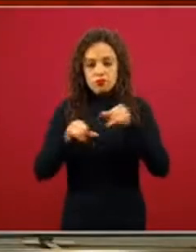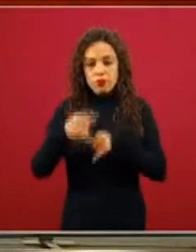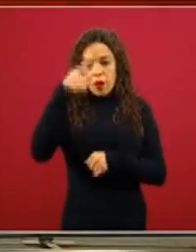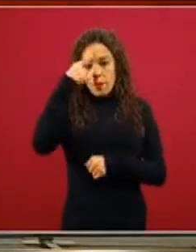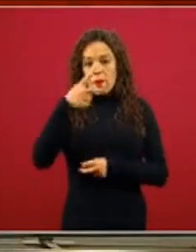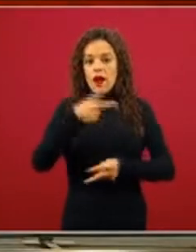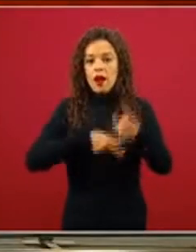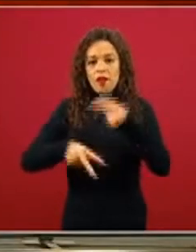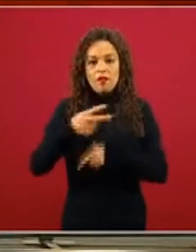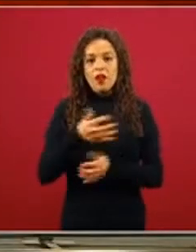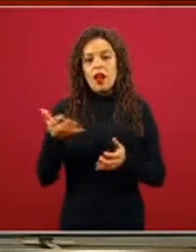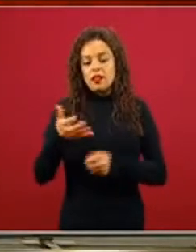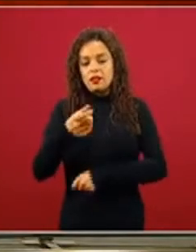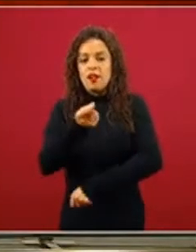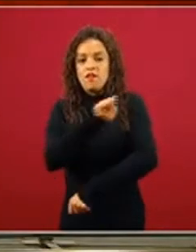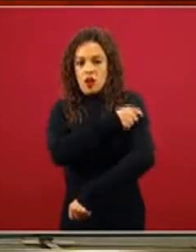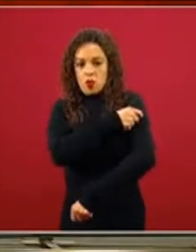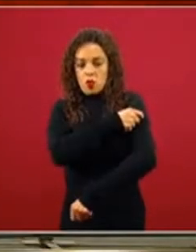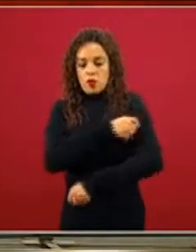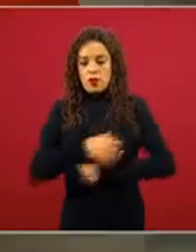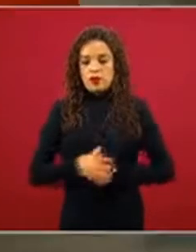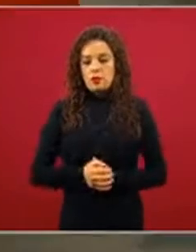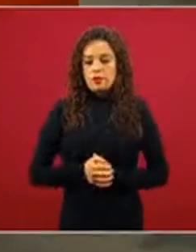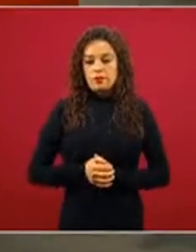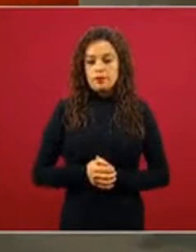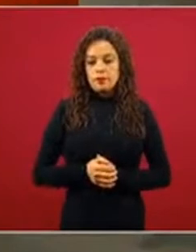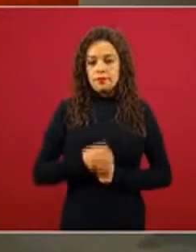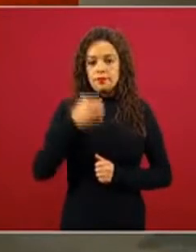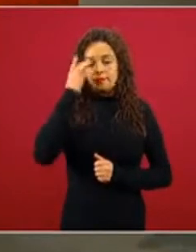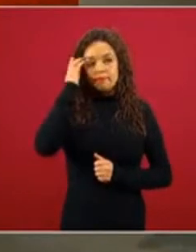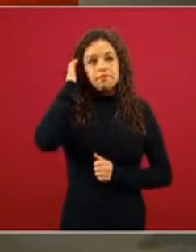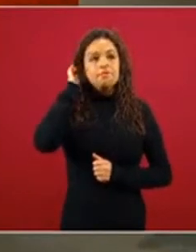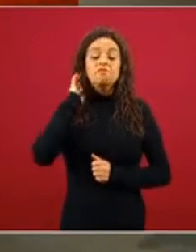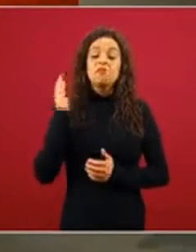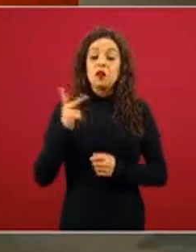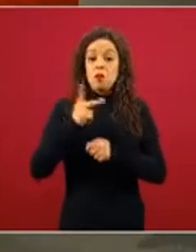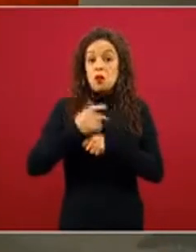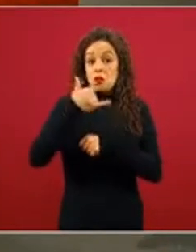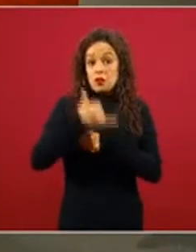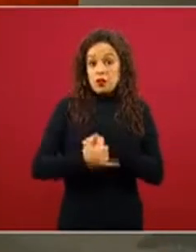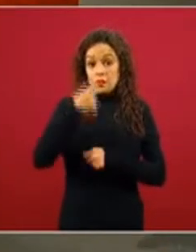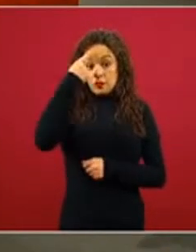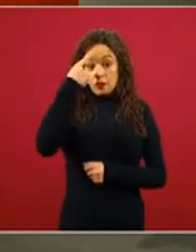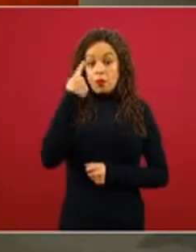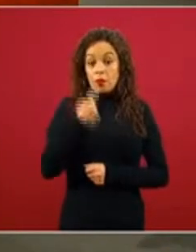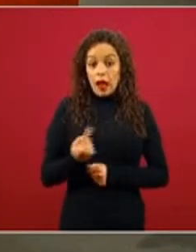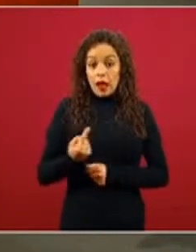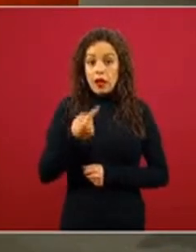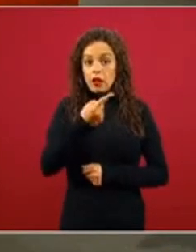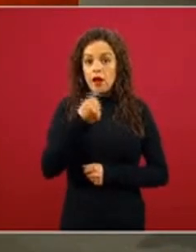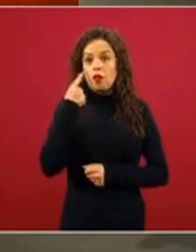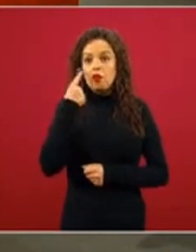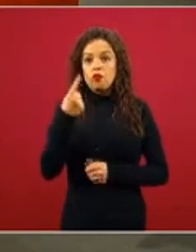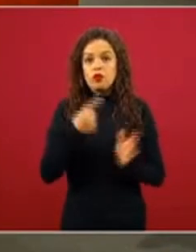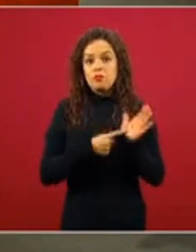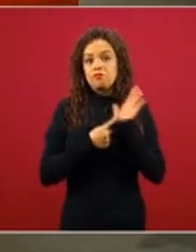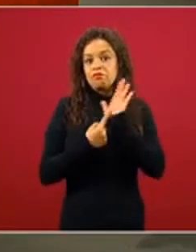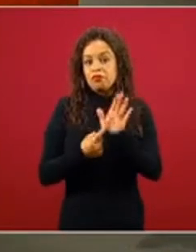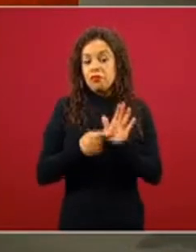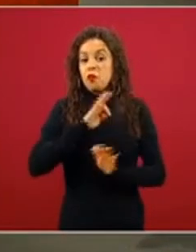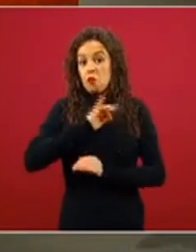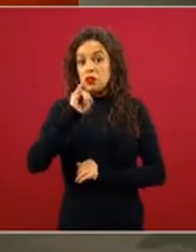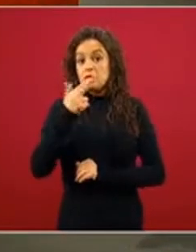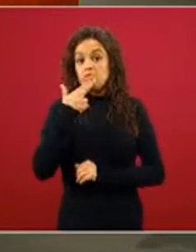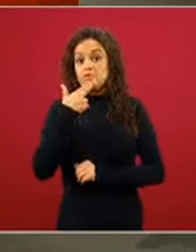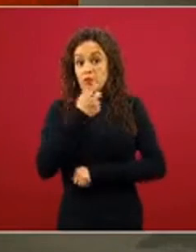etapas más avanzadas, ya para estar en posibles proyectos demostrativos. La investigación